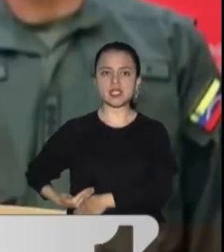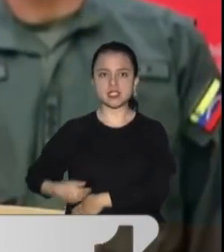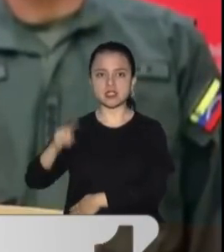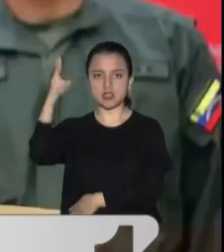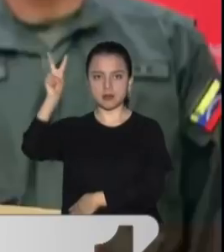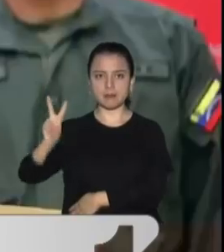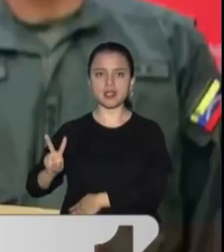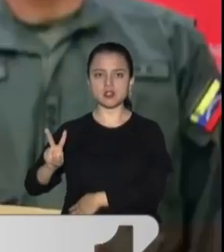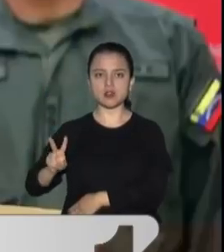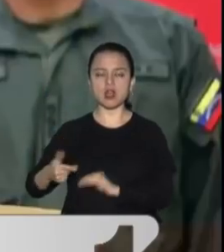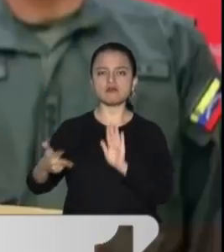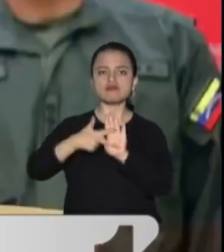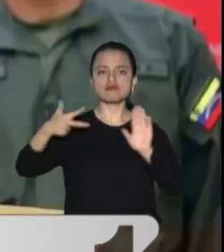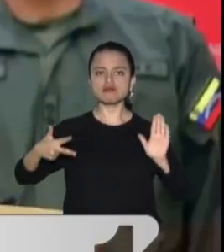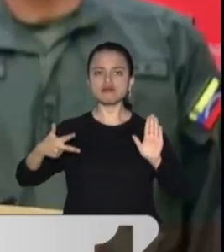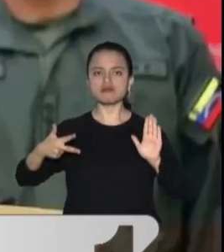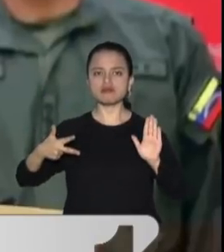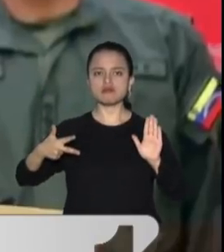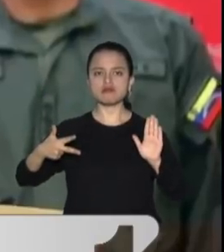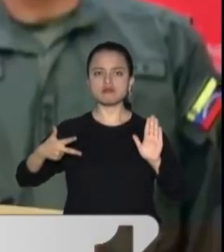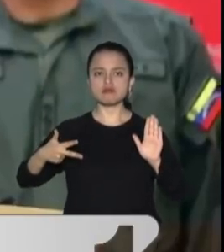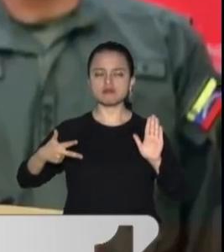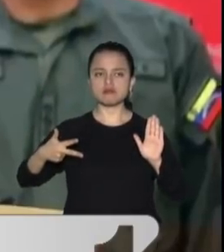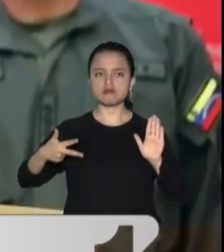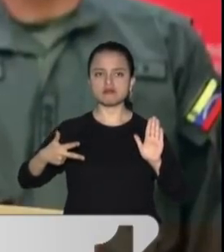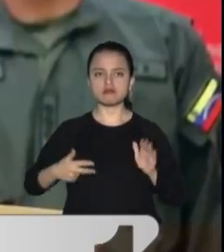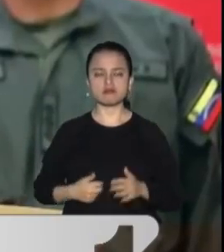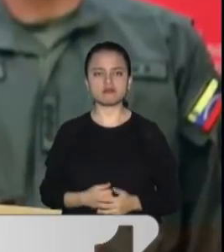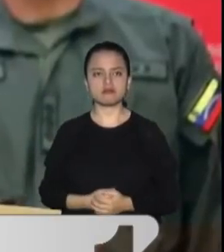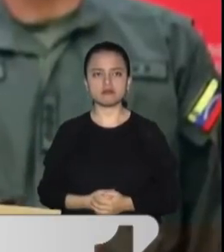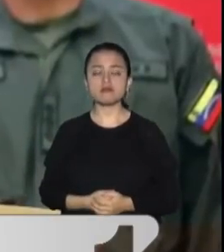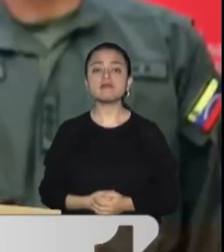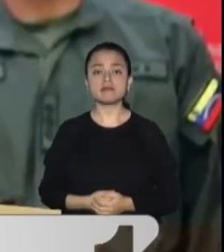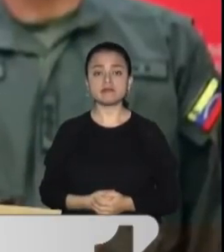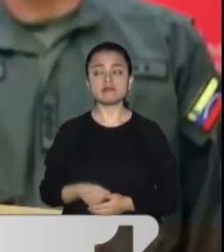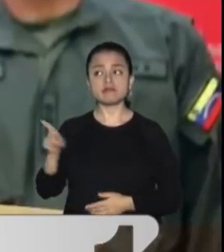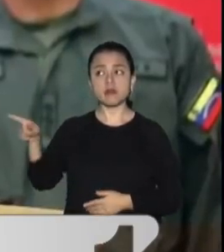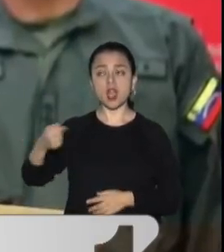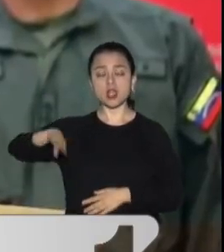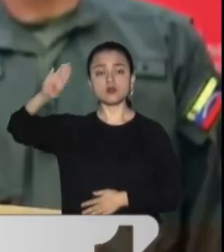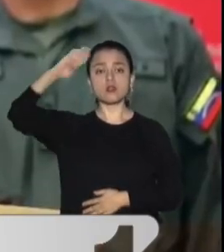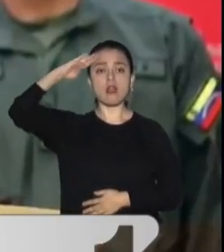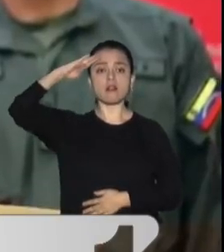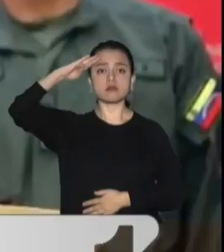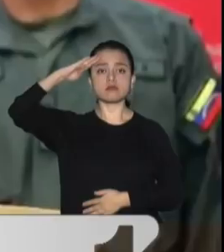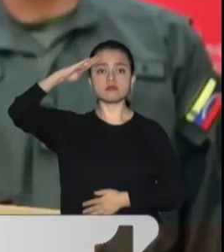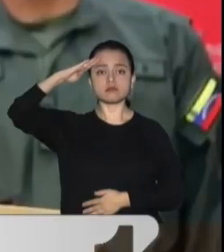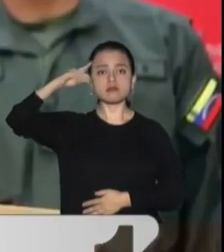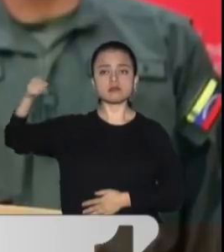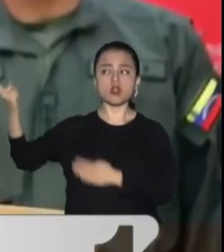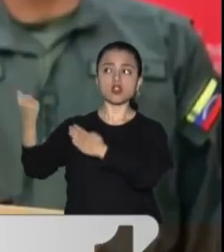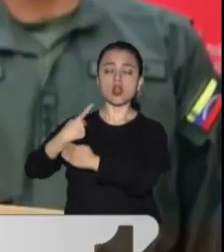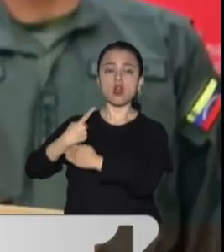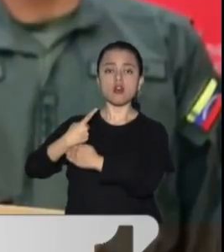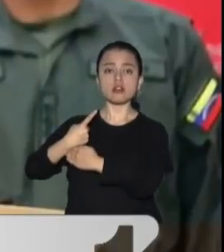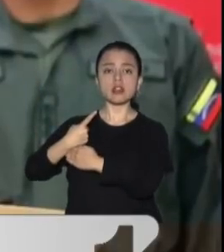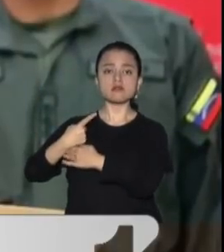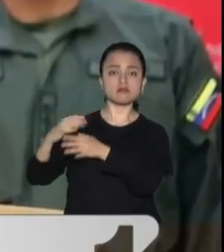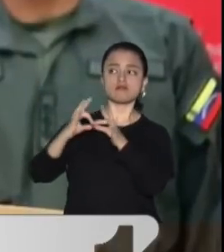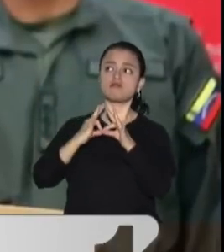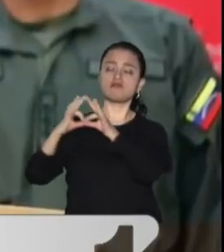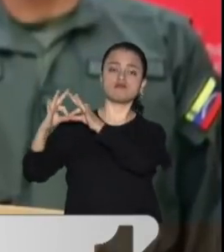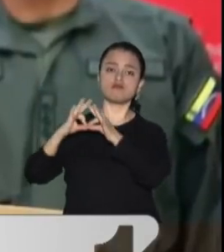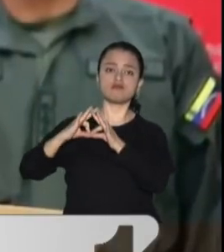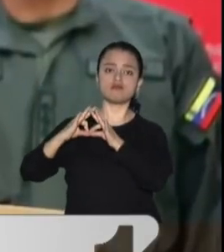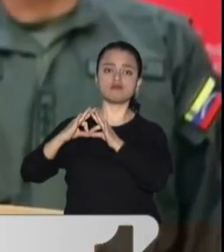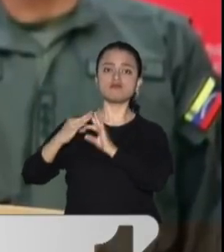presidente constitucional de la República Bolivariana de Venezuela, nuestro comandante en jefe, ratificamos el